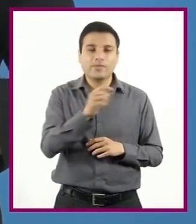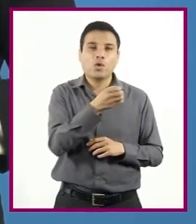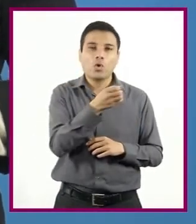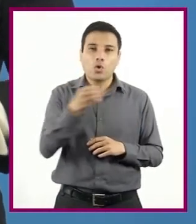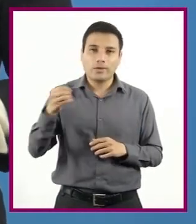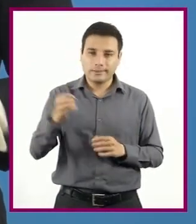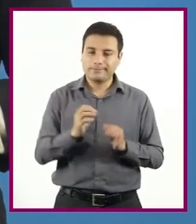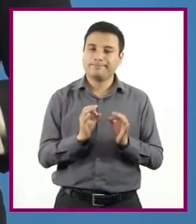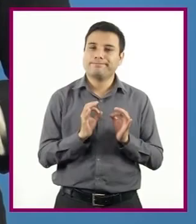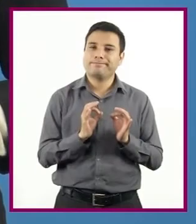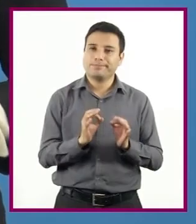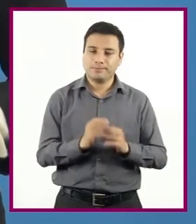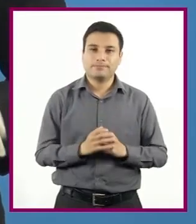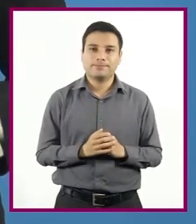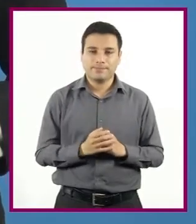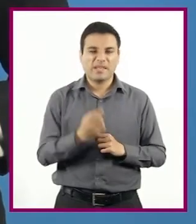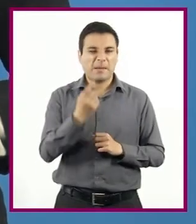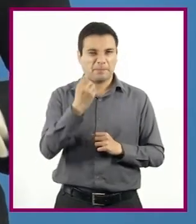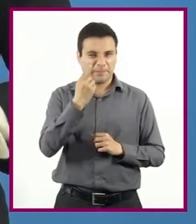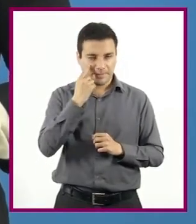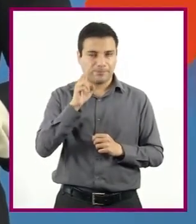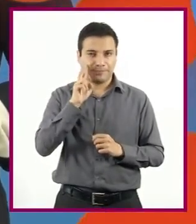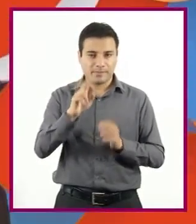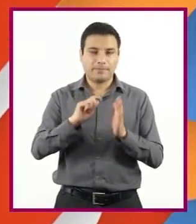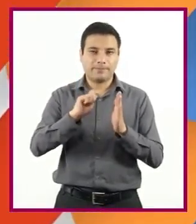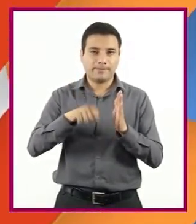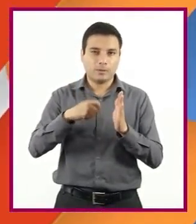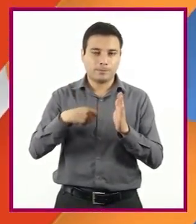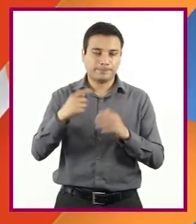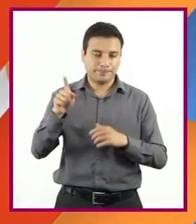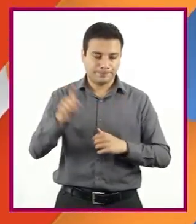establecido. Veamos y escuchemos el siguiente video.